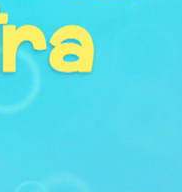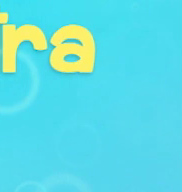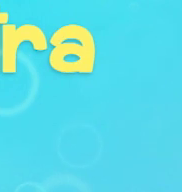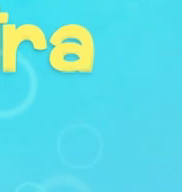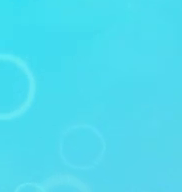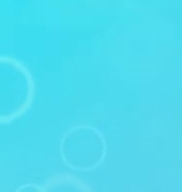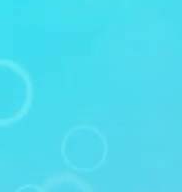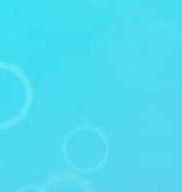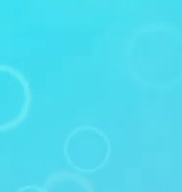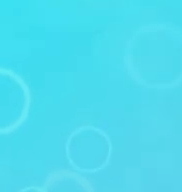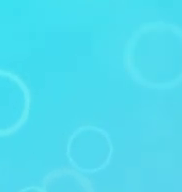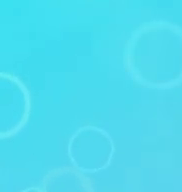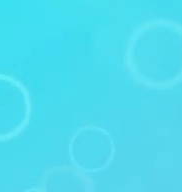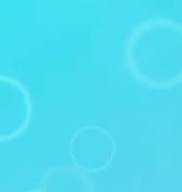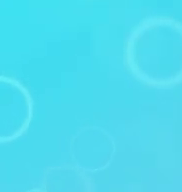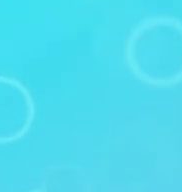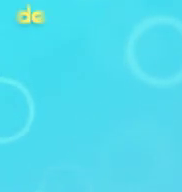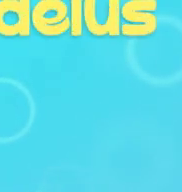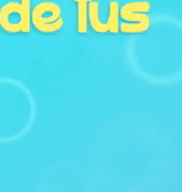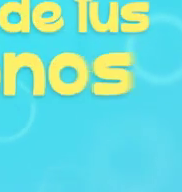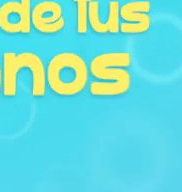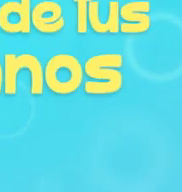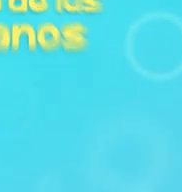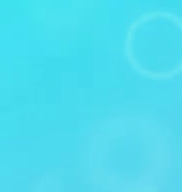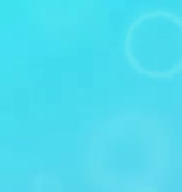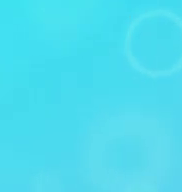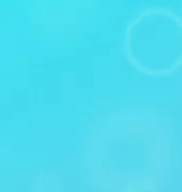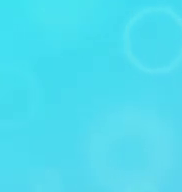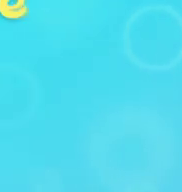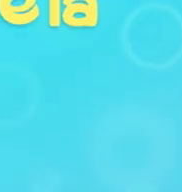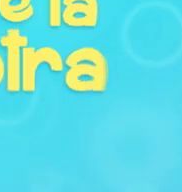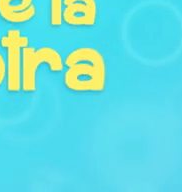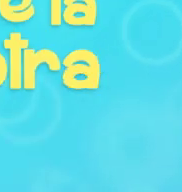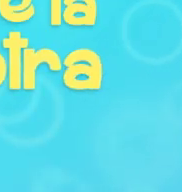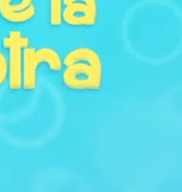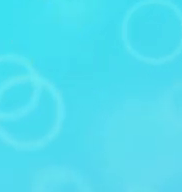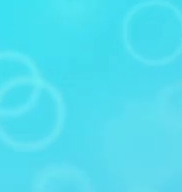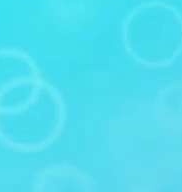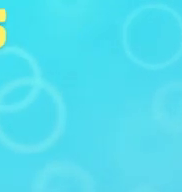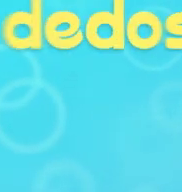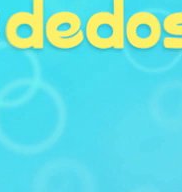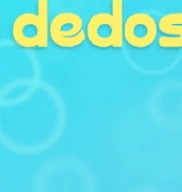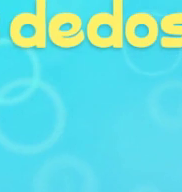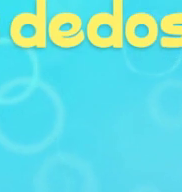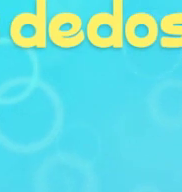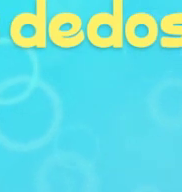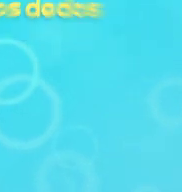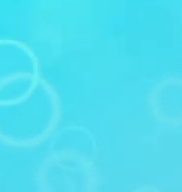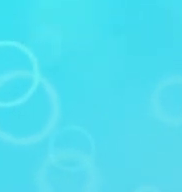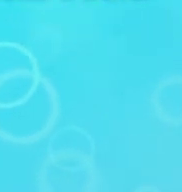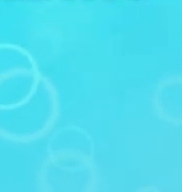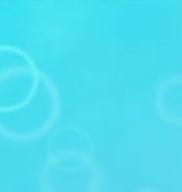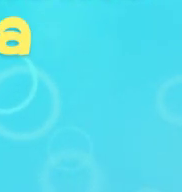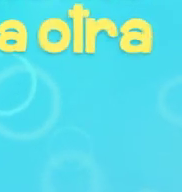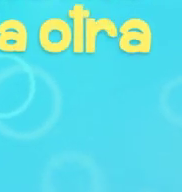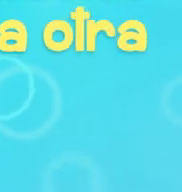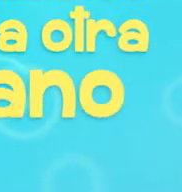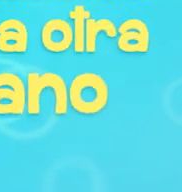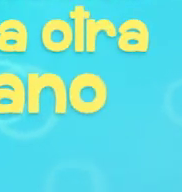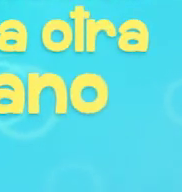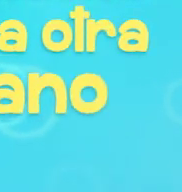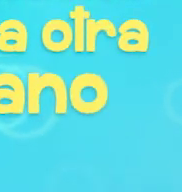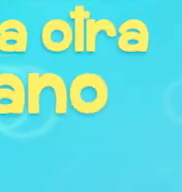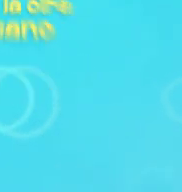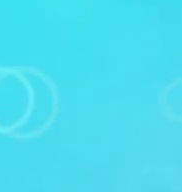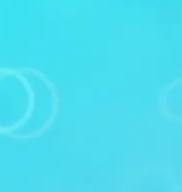con la otra. Ahora, frota la palma de una de tus manos contra el dorso de la otra, entrelazando los dedos. Repite lo mismo con